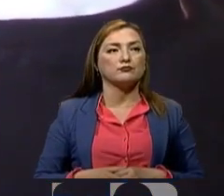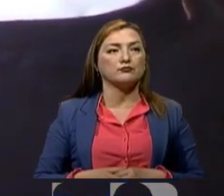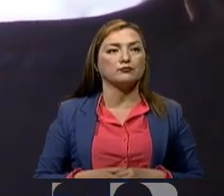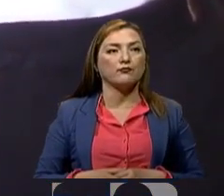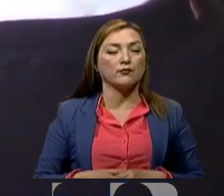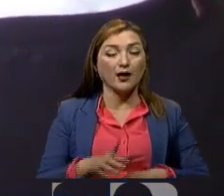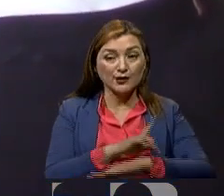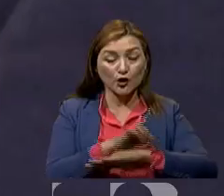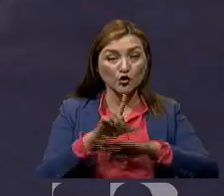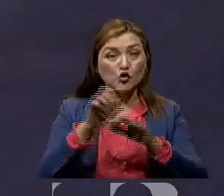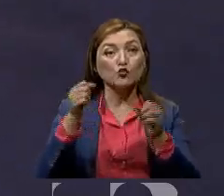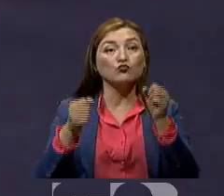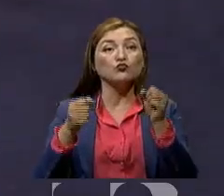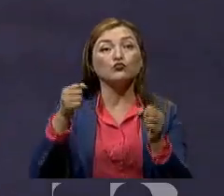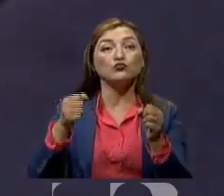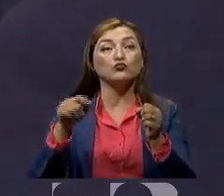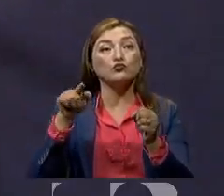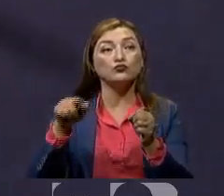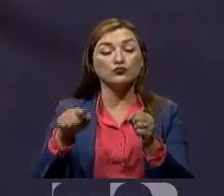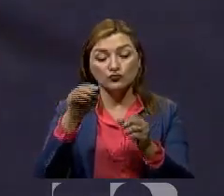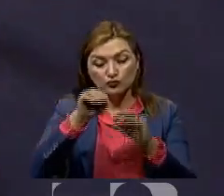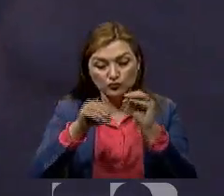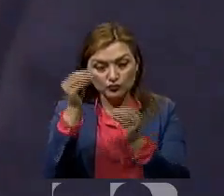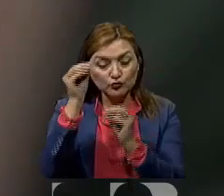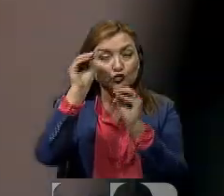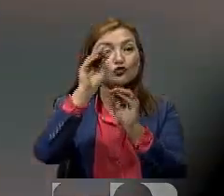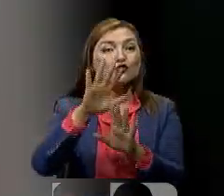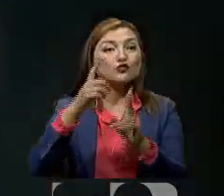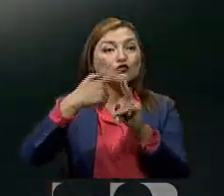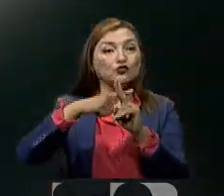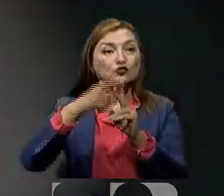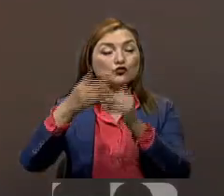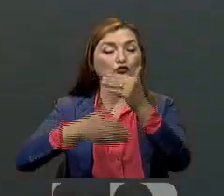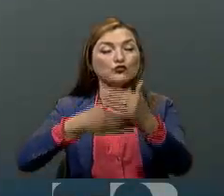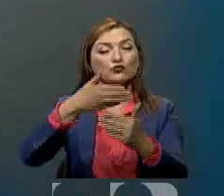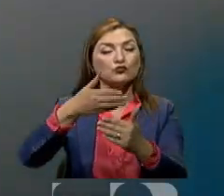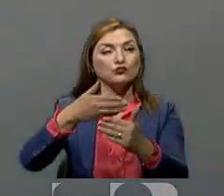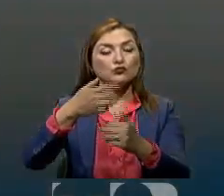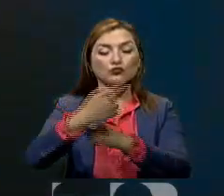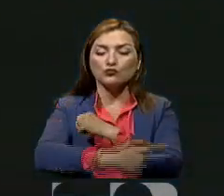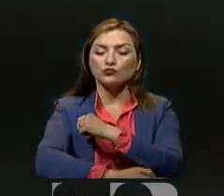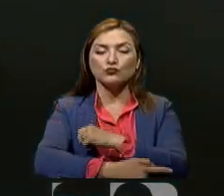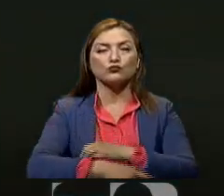Movilidad de Tránsito y Transporte emita los informes, se iniciará los procesos